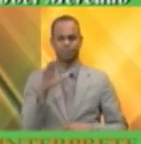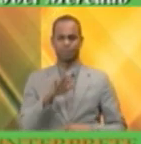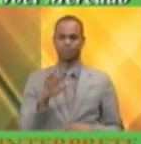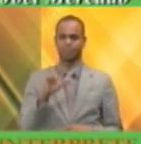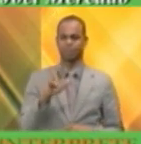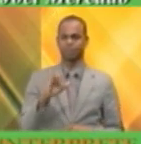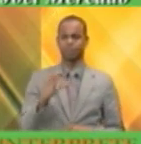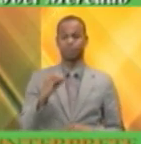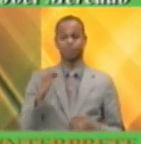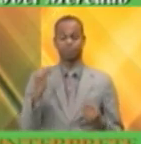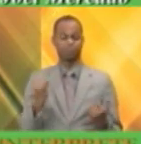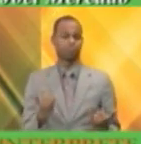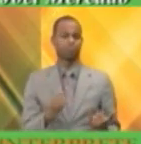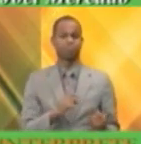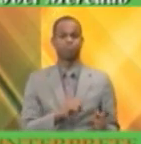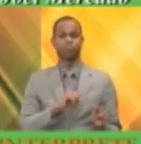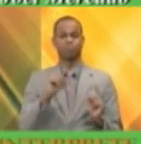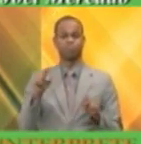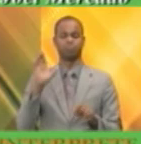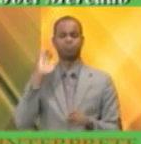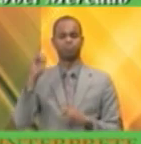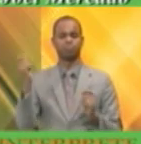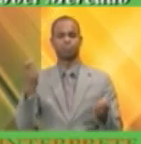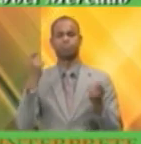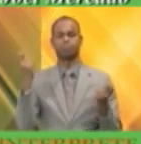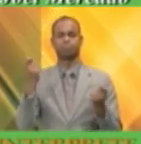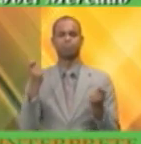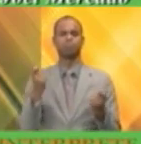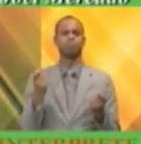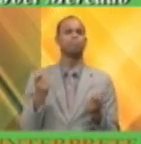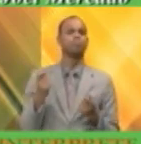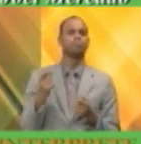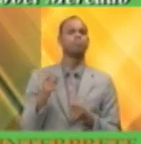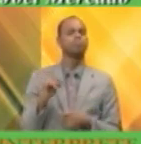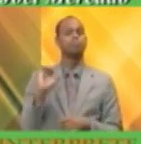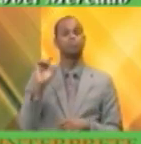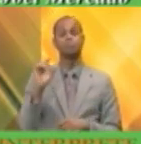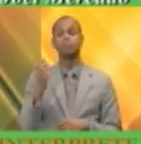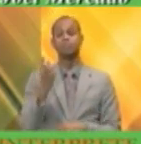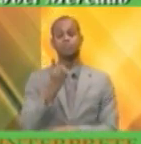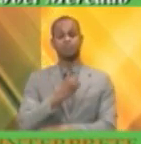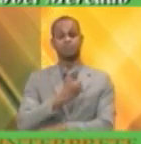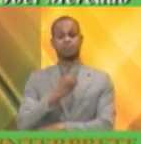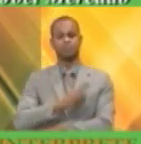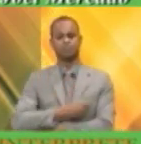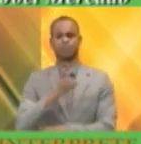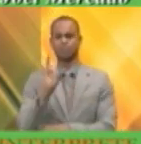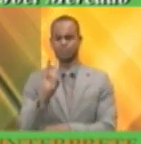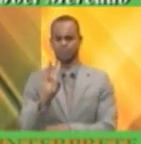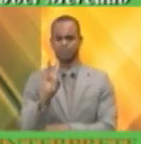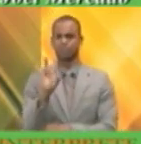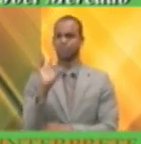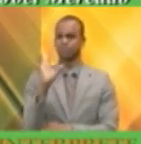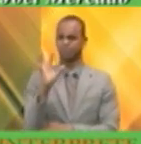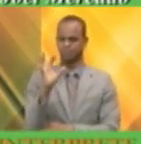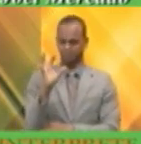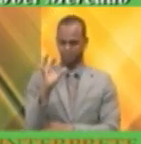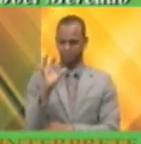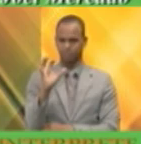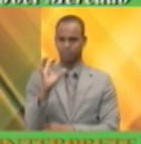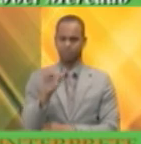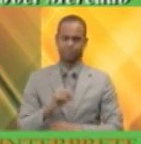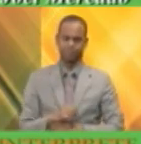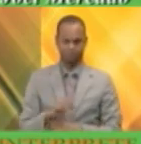el día de hoy, que serán celebrados ya a partir del próximo día 7, que nosotros tenemos siete que participar. El 7